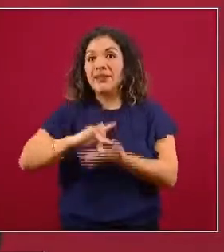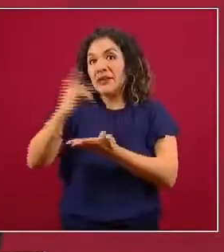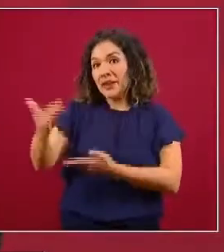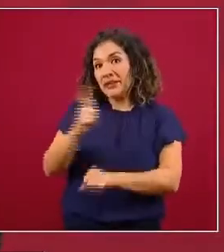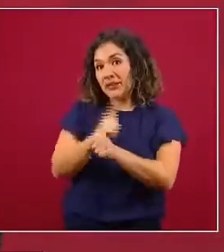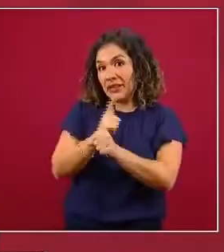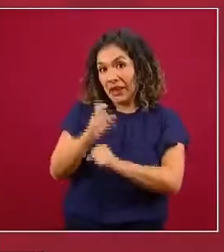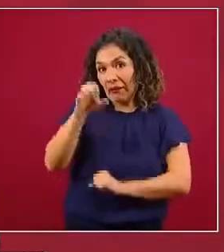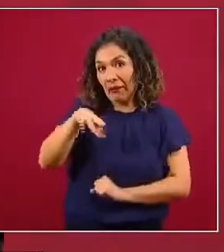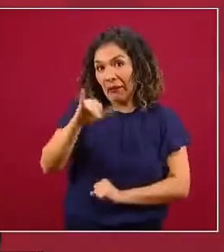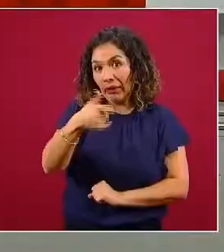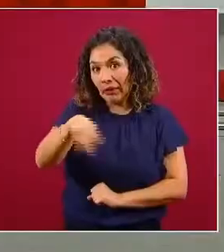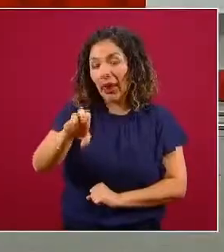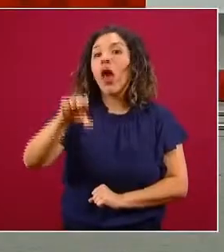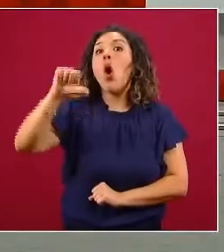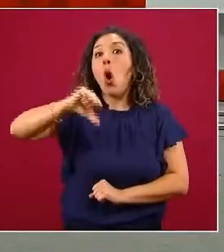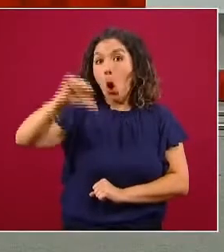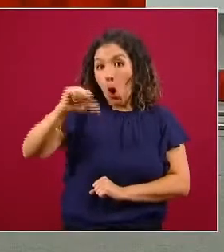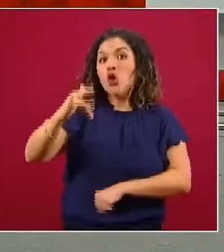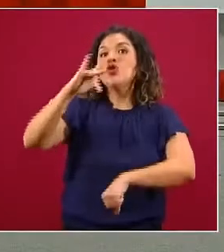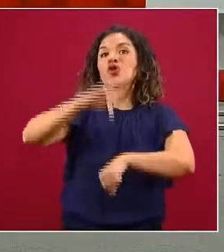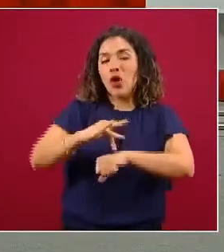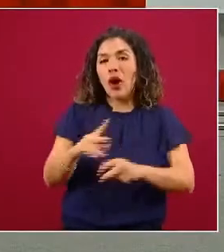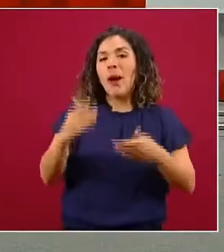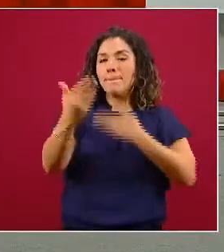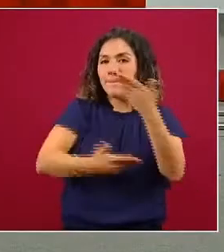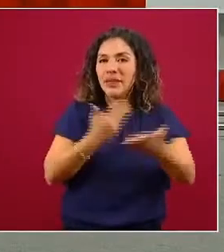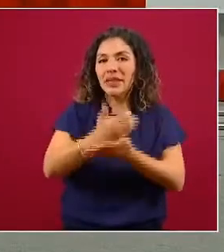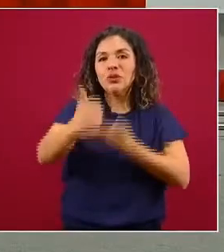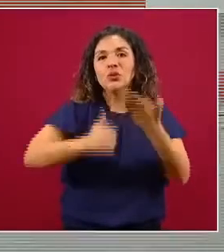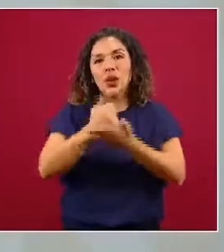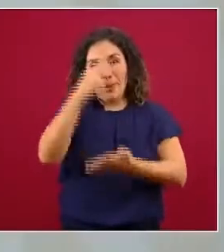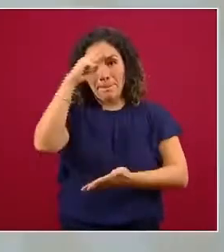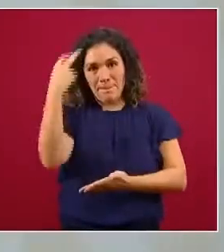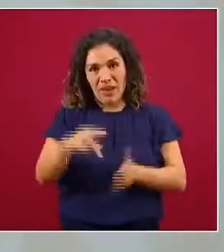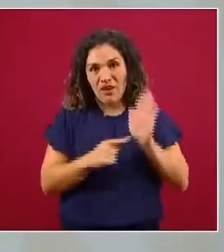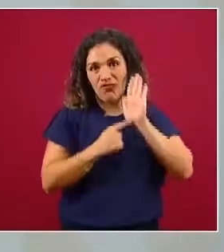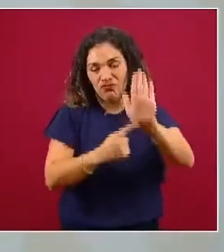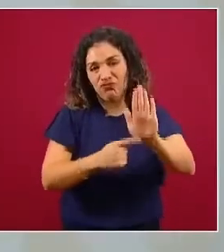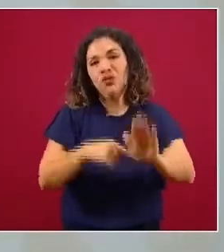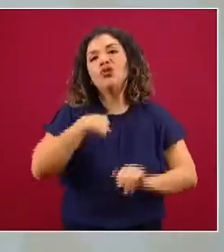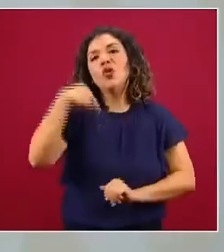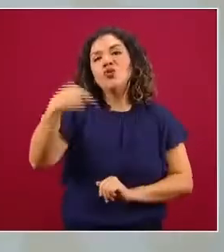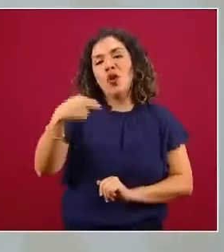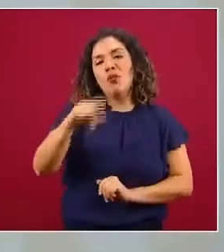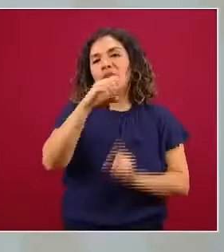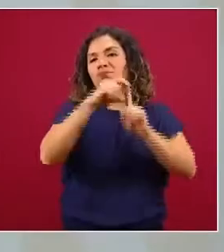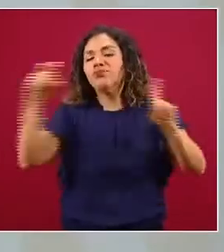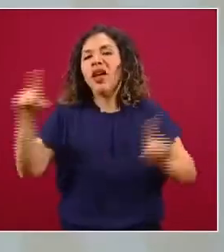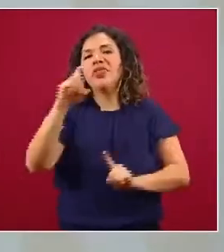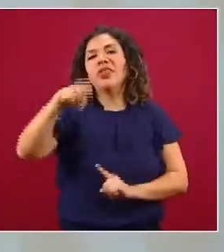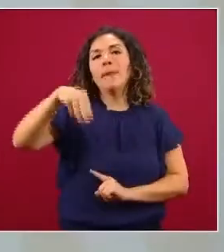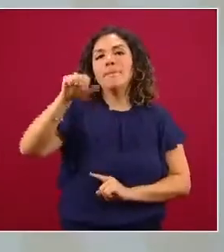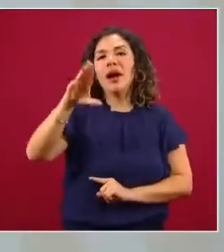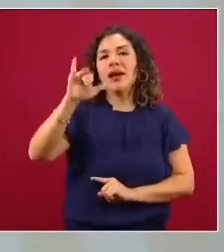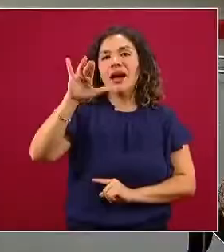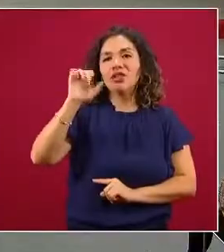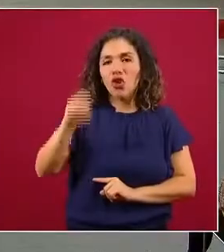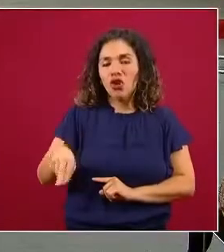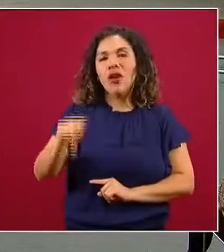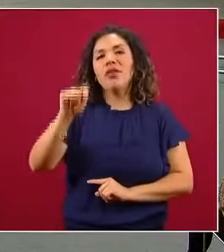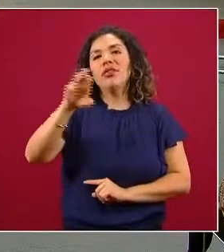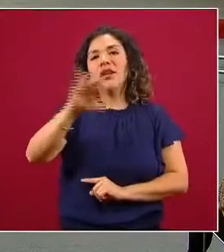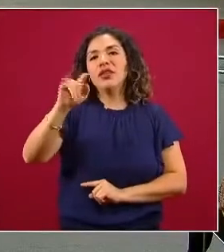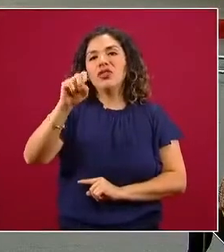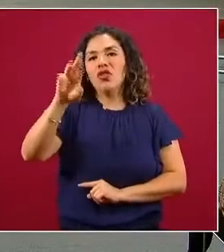Rivera Siqueiros. Y hoy justamente toca presentar la Ciudad de México y hoy sí dice demarcaciones territoriales. Le pido al